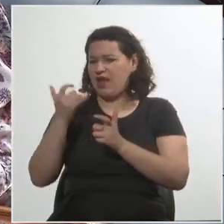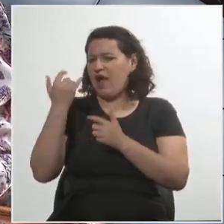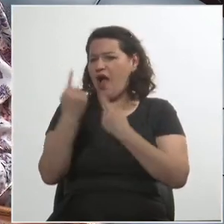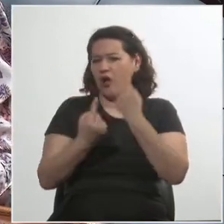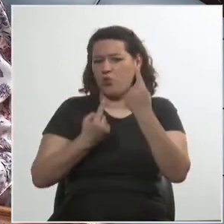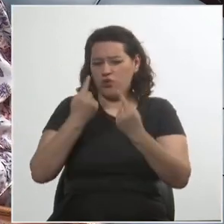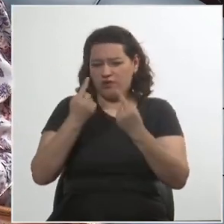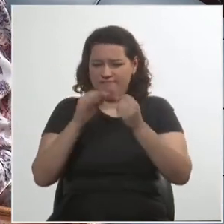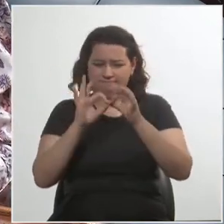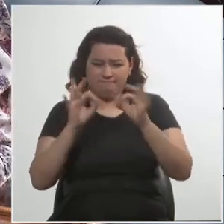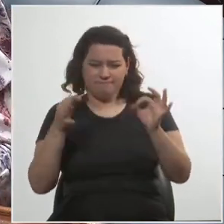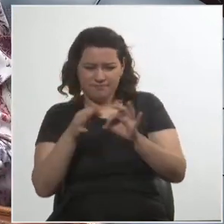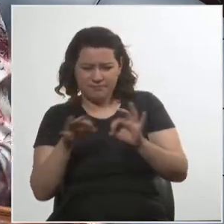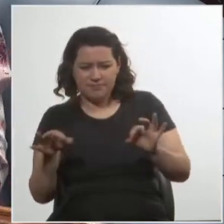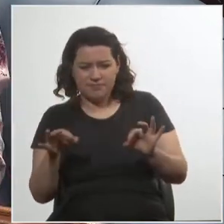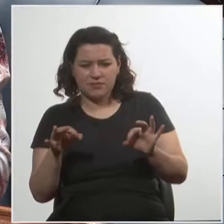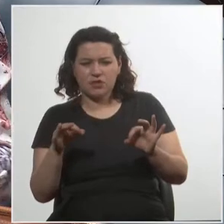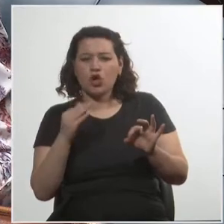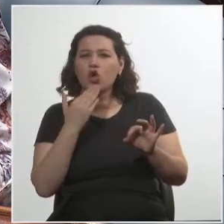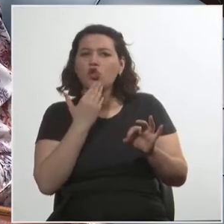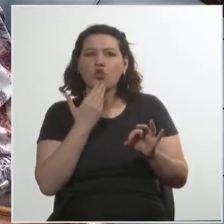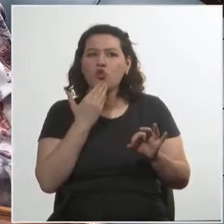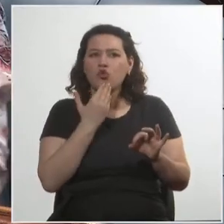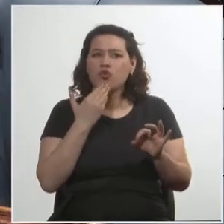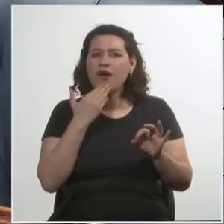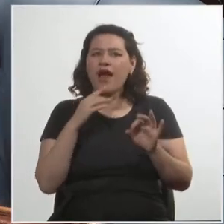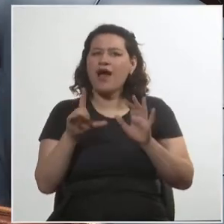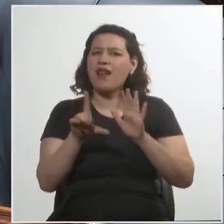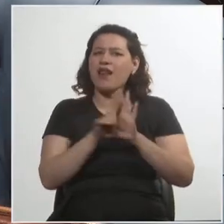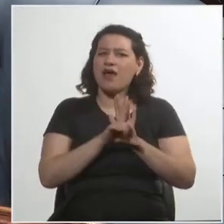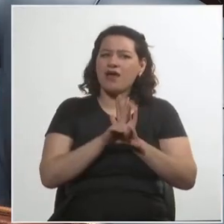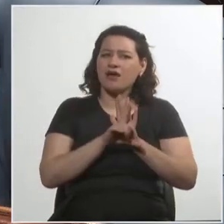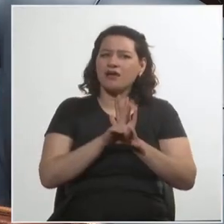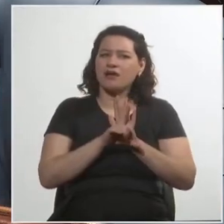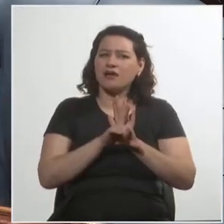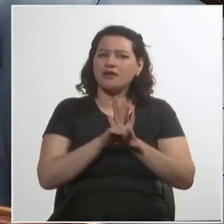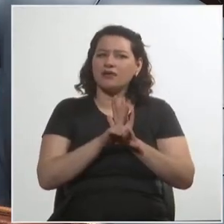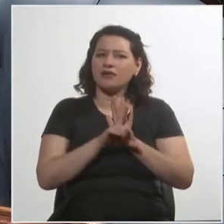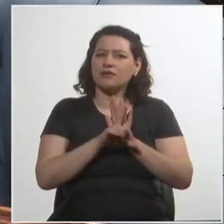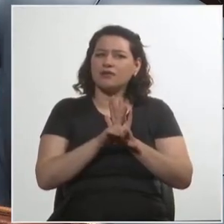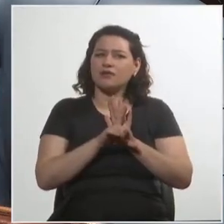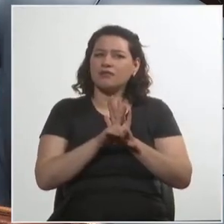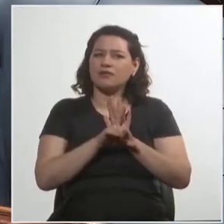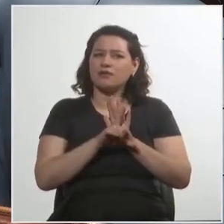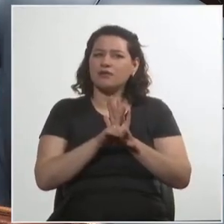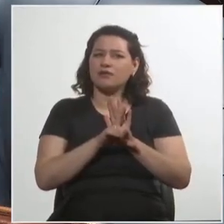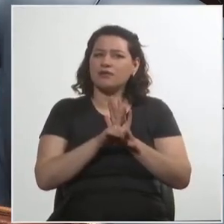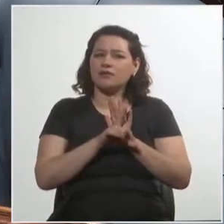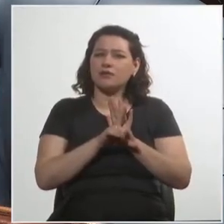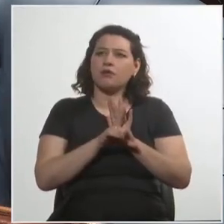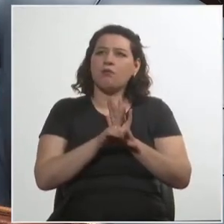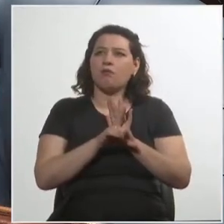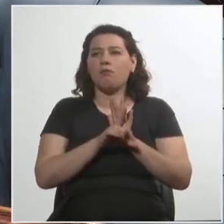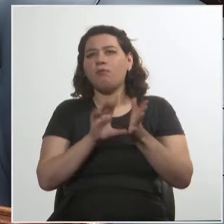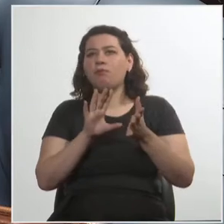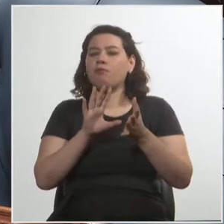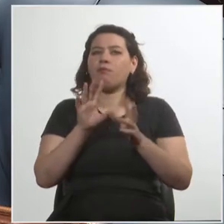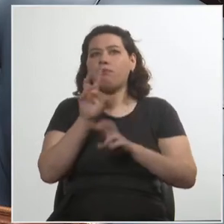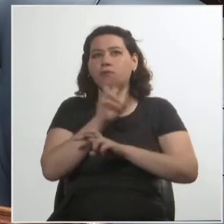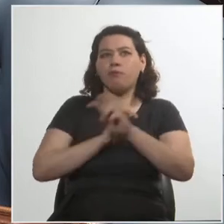planteos de índole deuda jurídicas y demás que se quieren definir